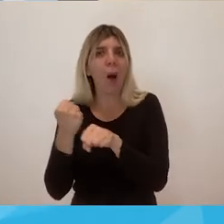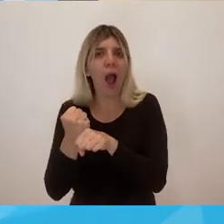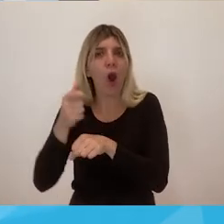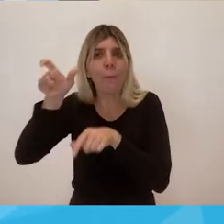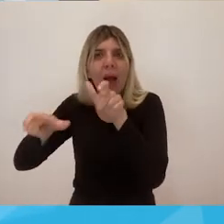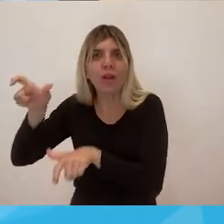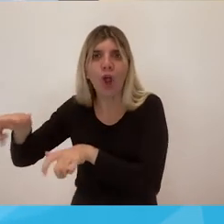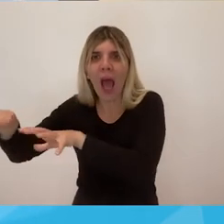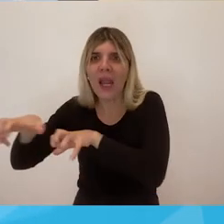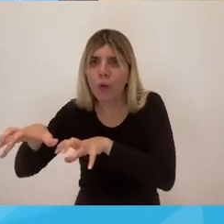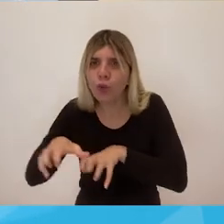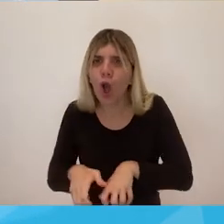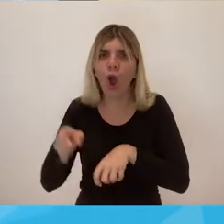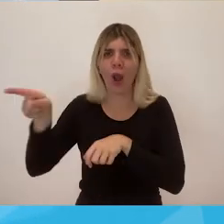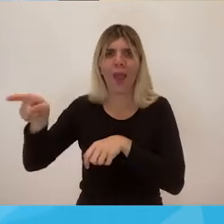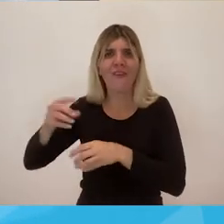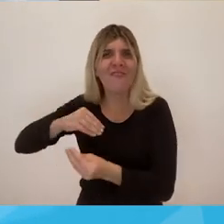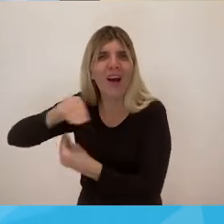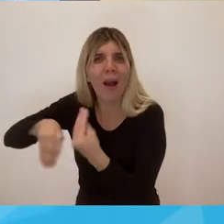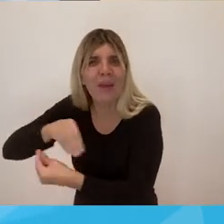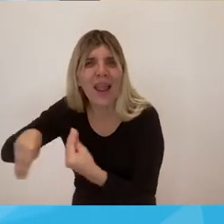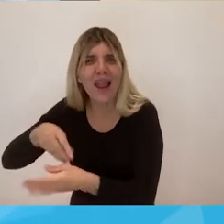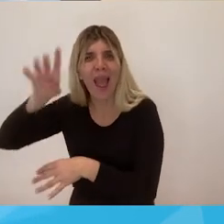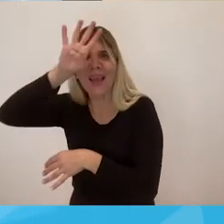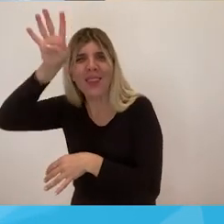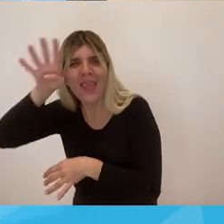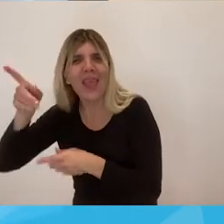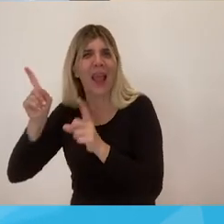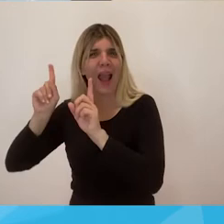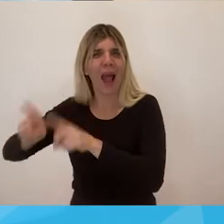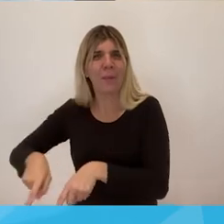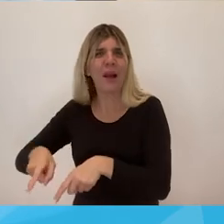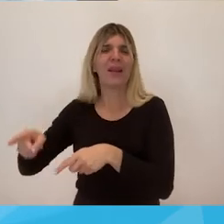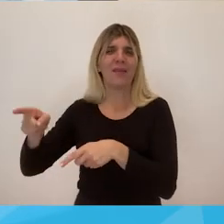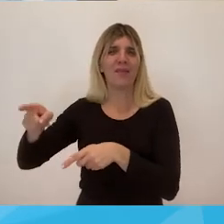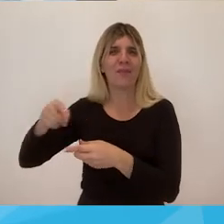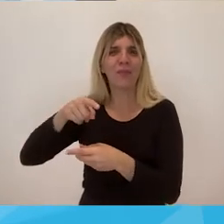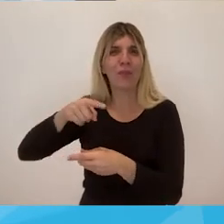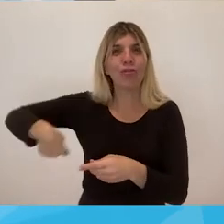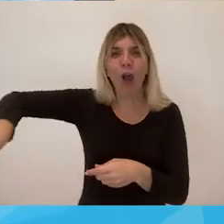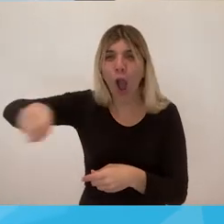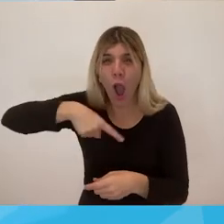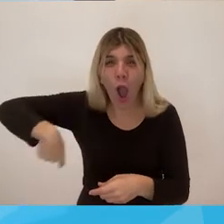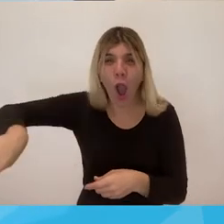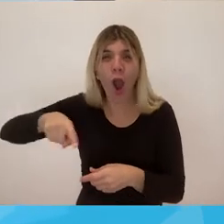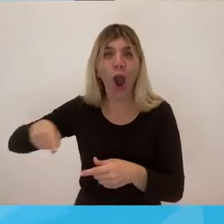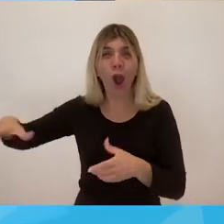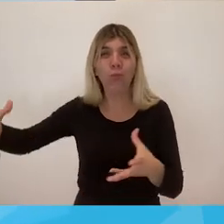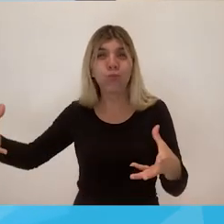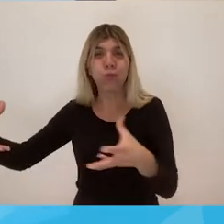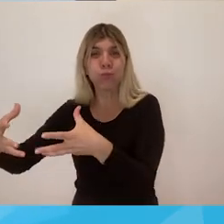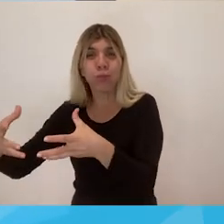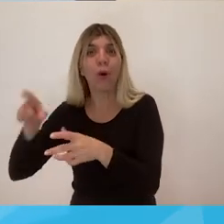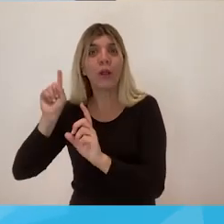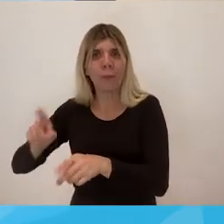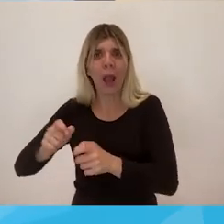el trabajo de nuestros agricultores familiares, campesinos, indígenas, y de esta